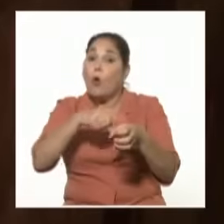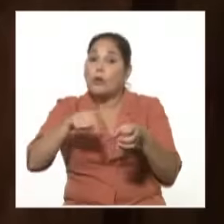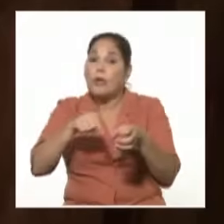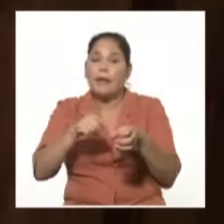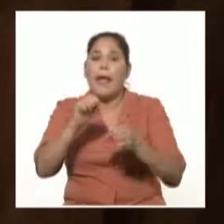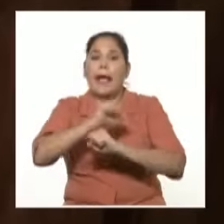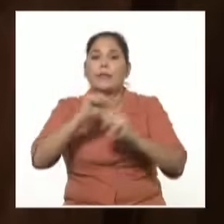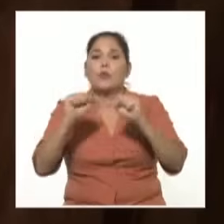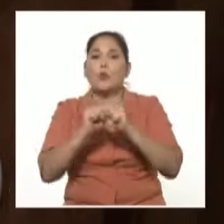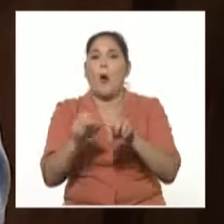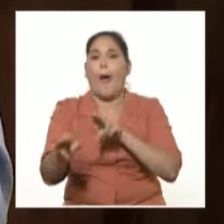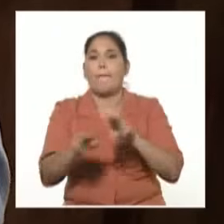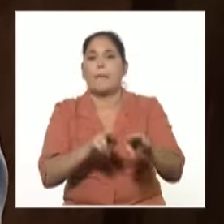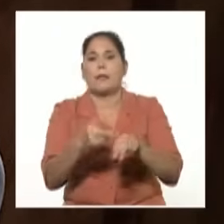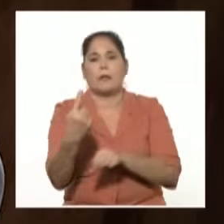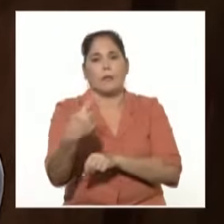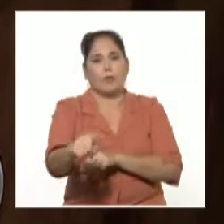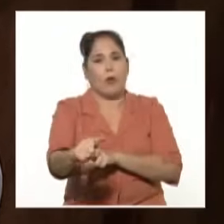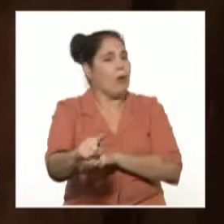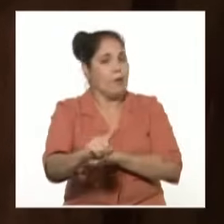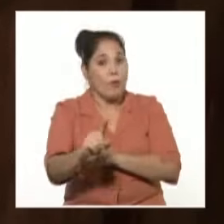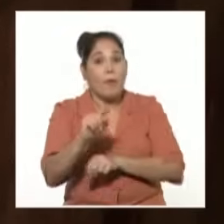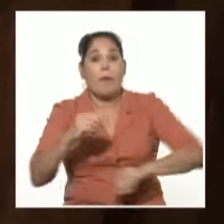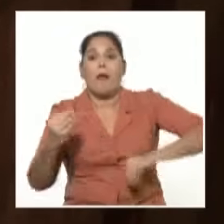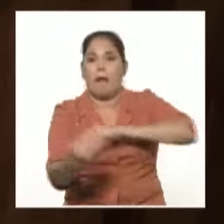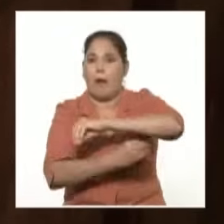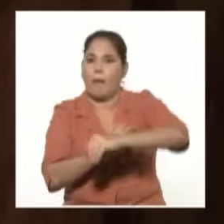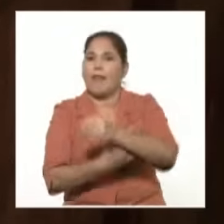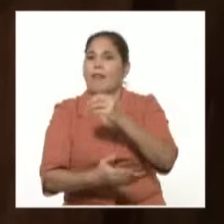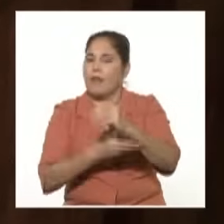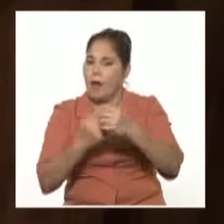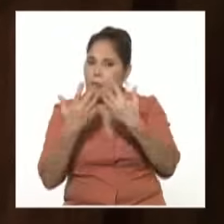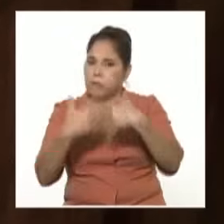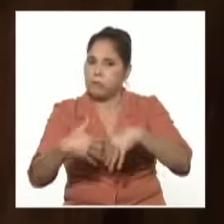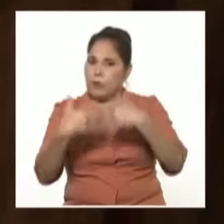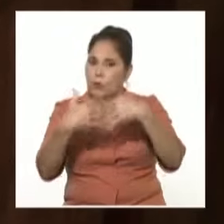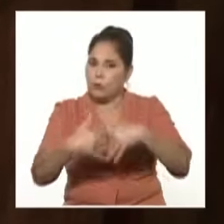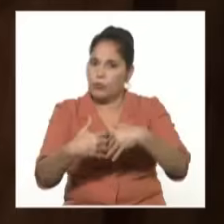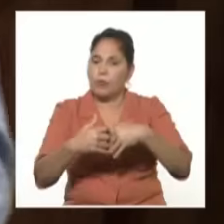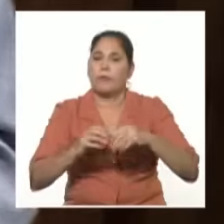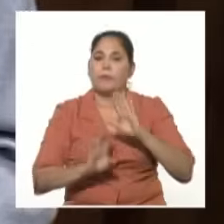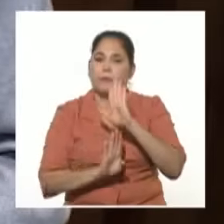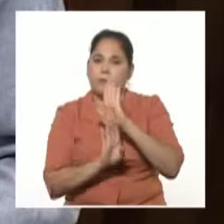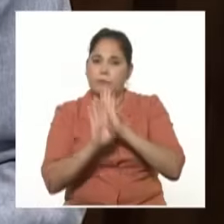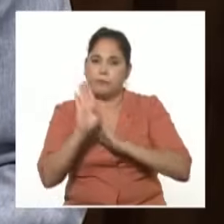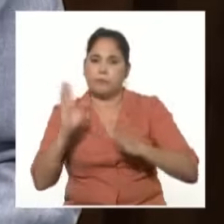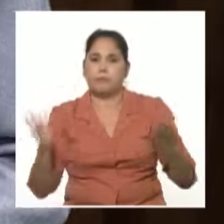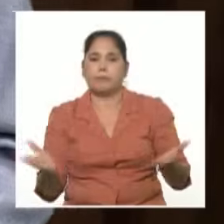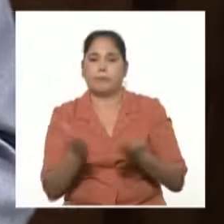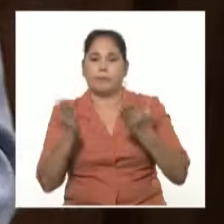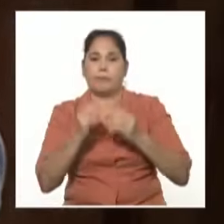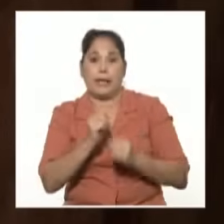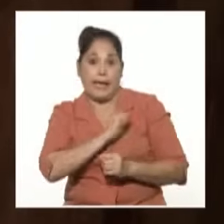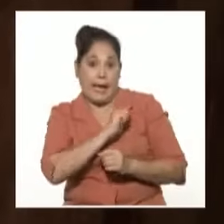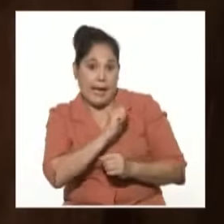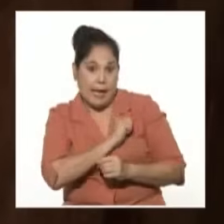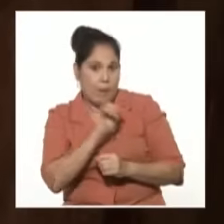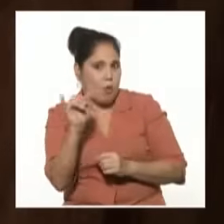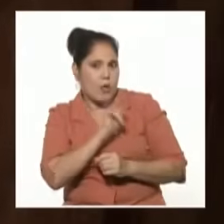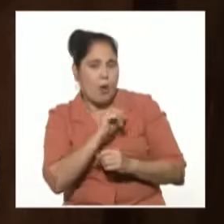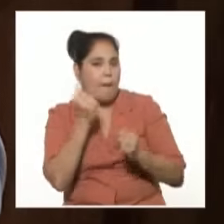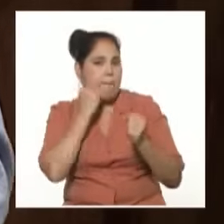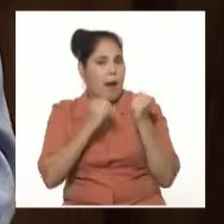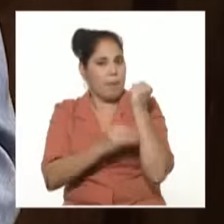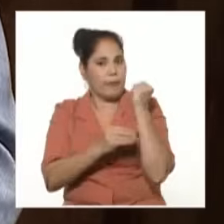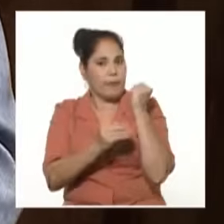estructuras administrativas para convertirse en verdaderos motores de desarrollo. Pretendemos igualmente potenciar de